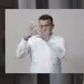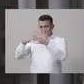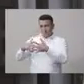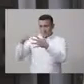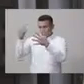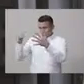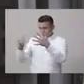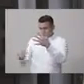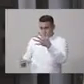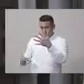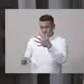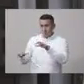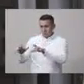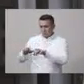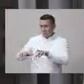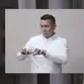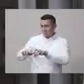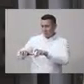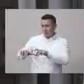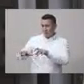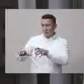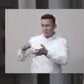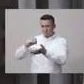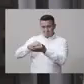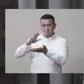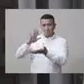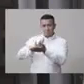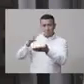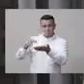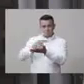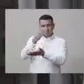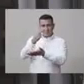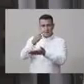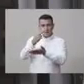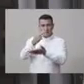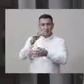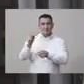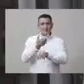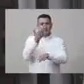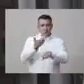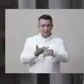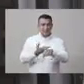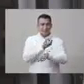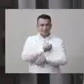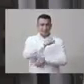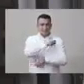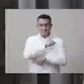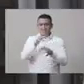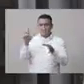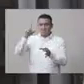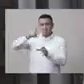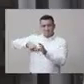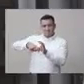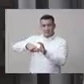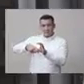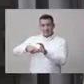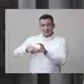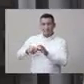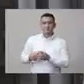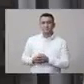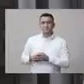negocios dedicados a las actividades de hospedaje y restaurantes, pero seguiremos incluyendo nuevas categorías